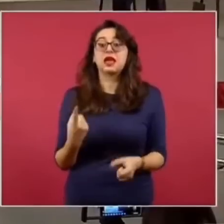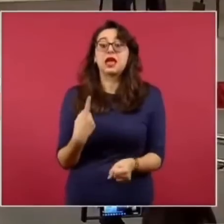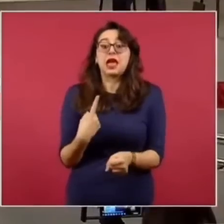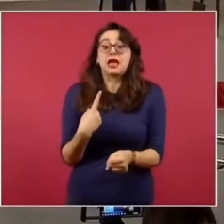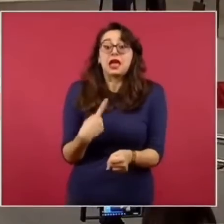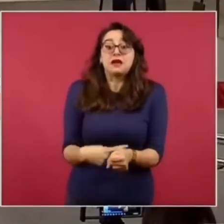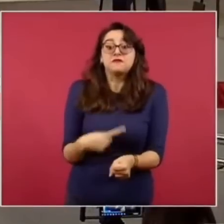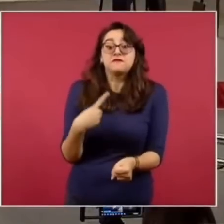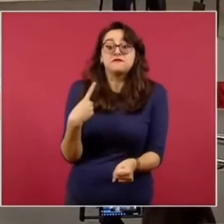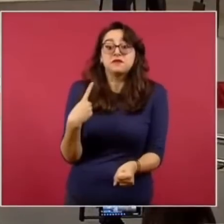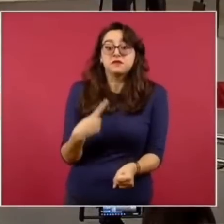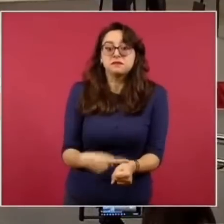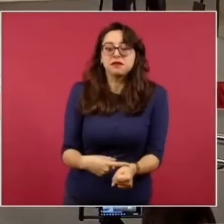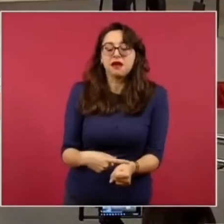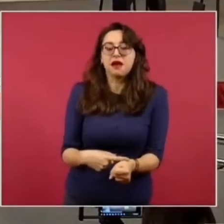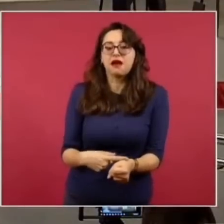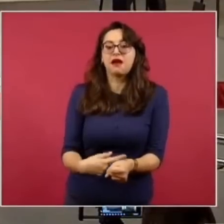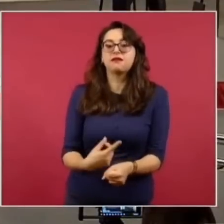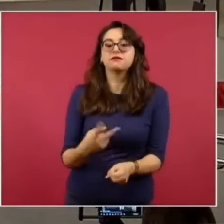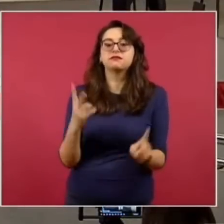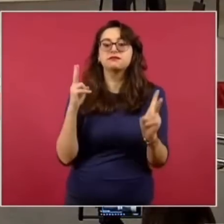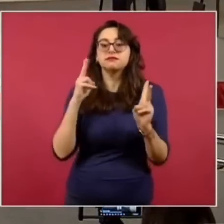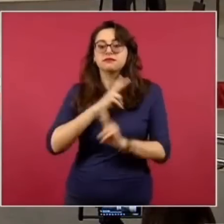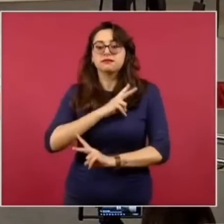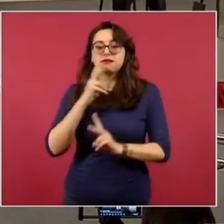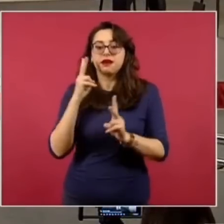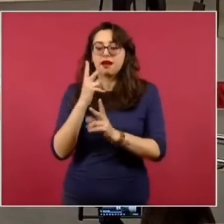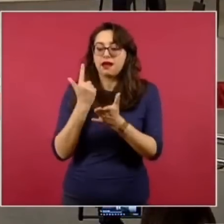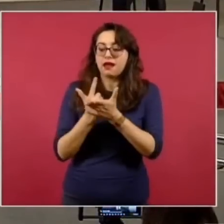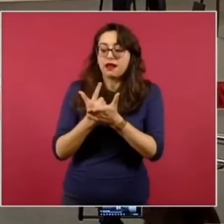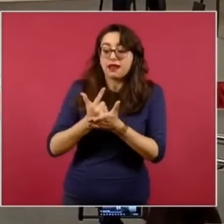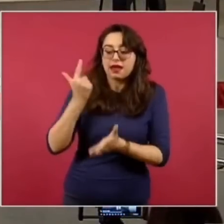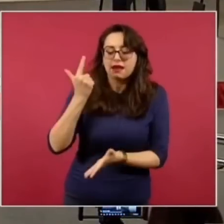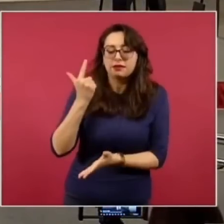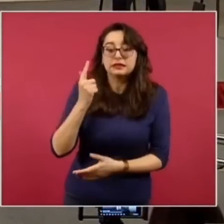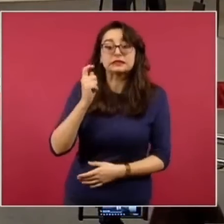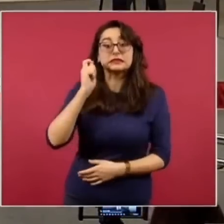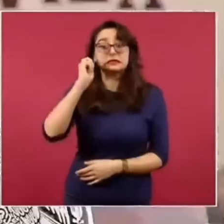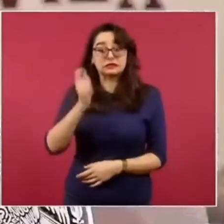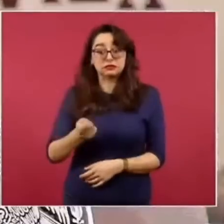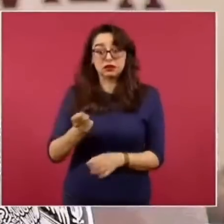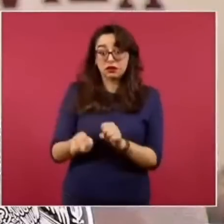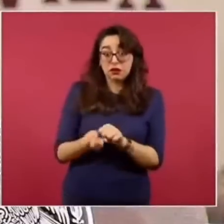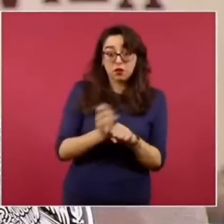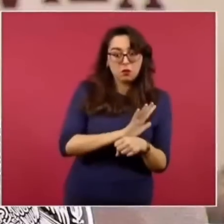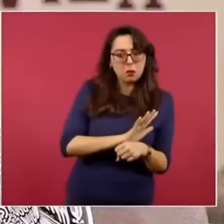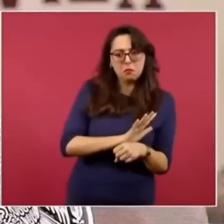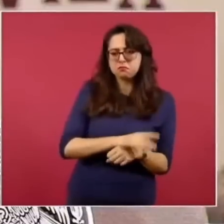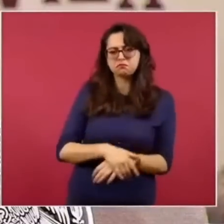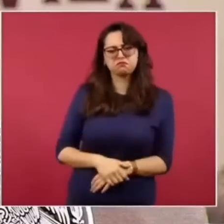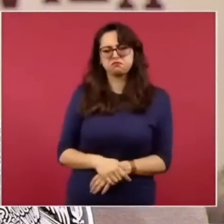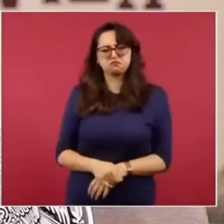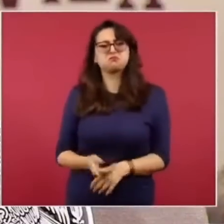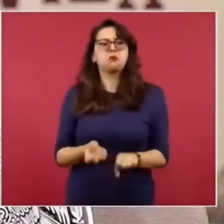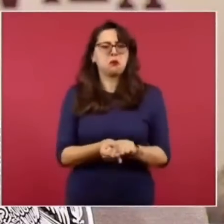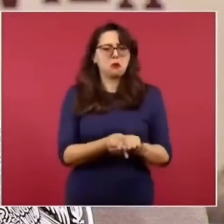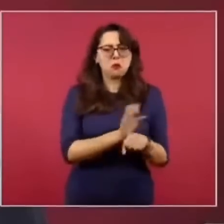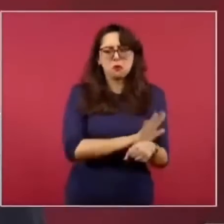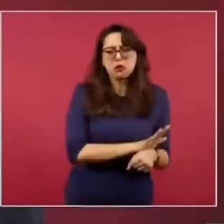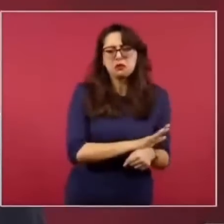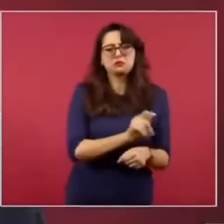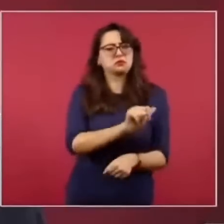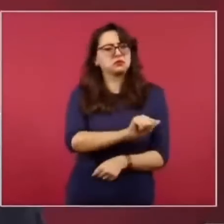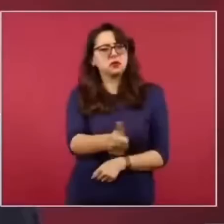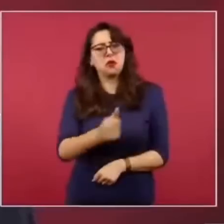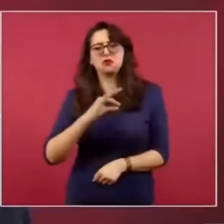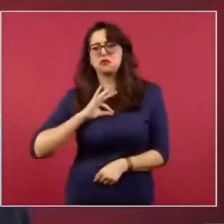necesariamente representa COVID de manera específica, y lo menciono porque ya debemos estar en la idea de que esta es la